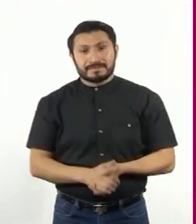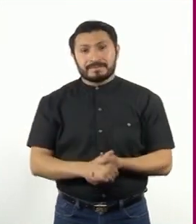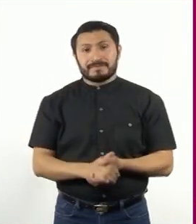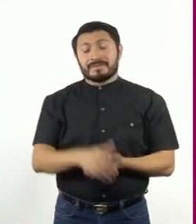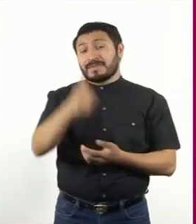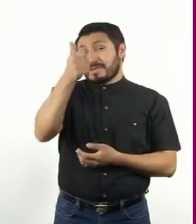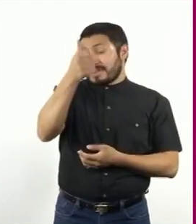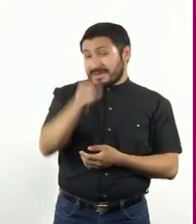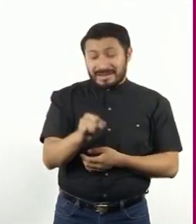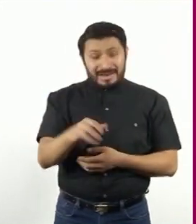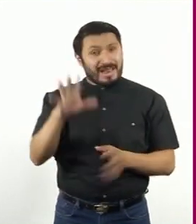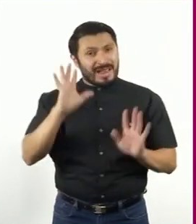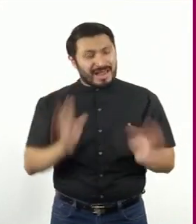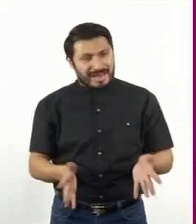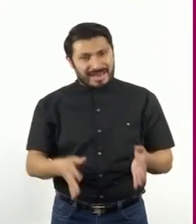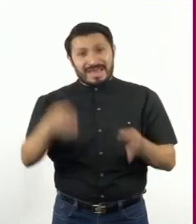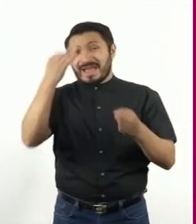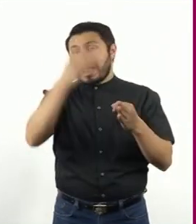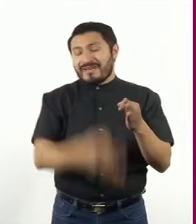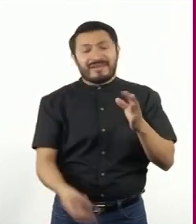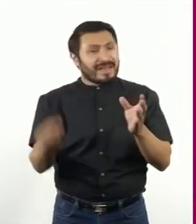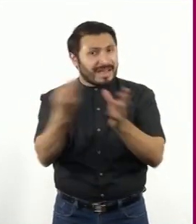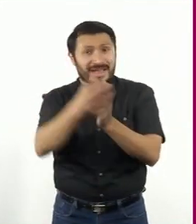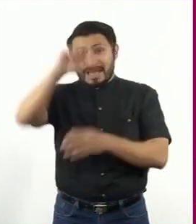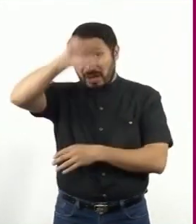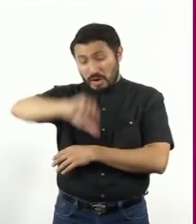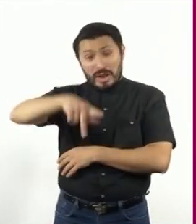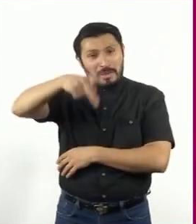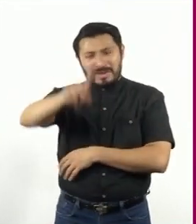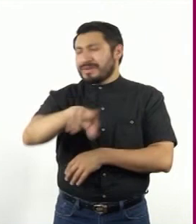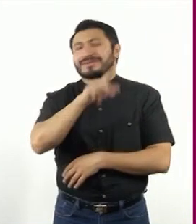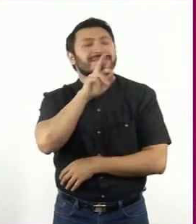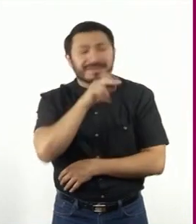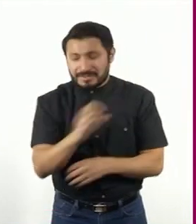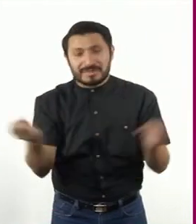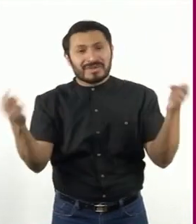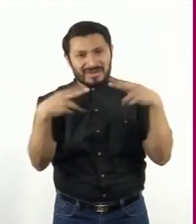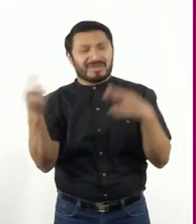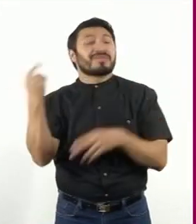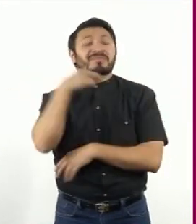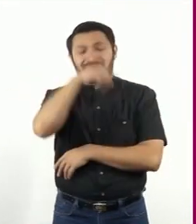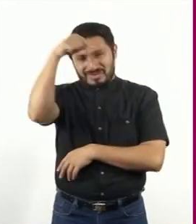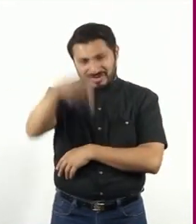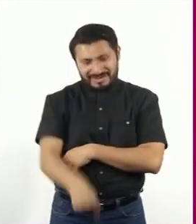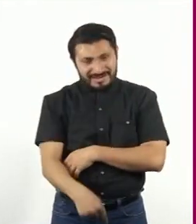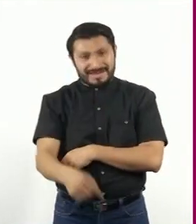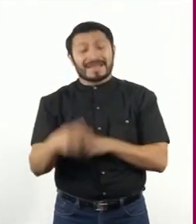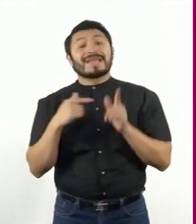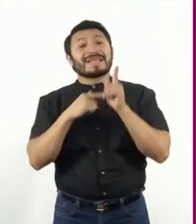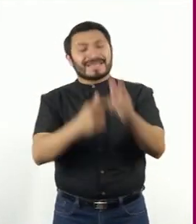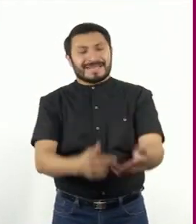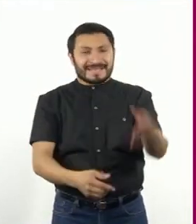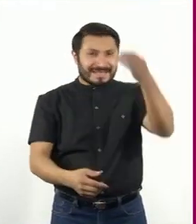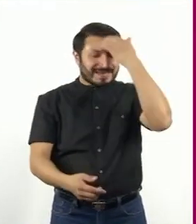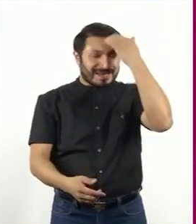como hemos llegado al final de esta sesión, pero descuiden, nos veremos pronto y continuaremos